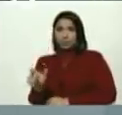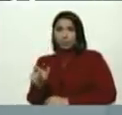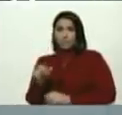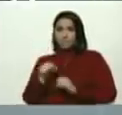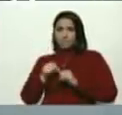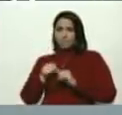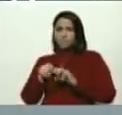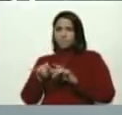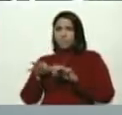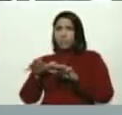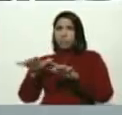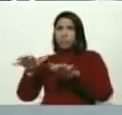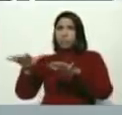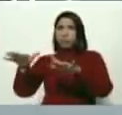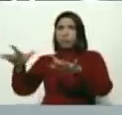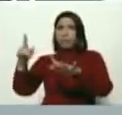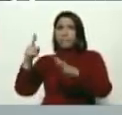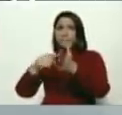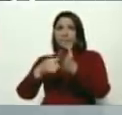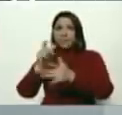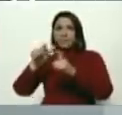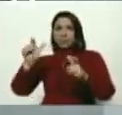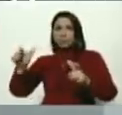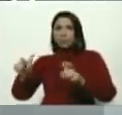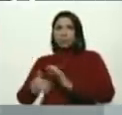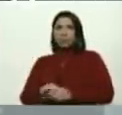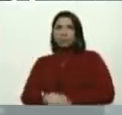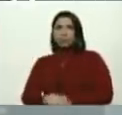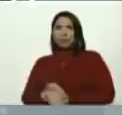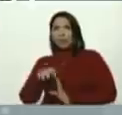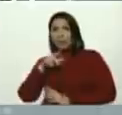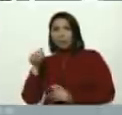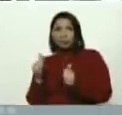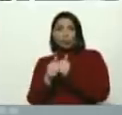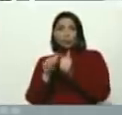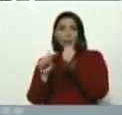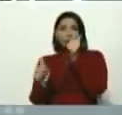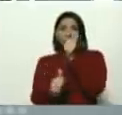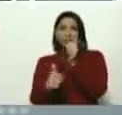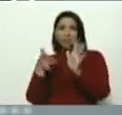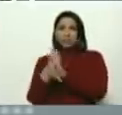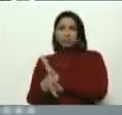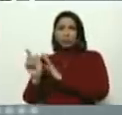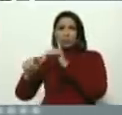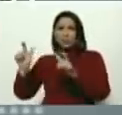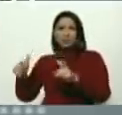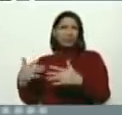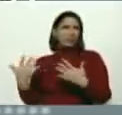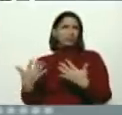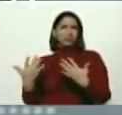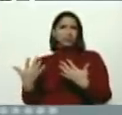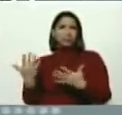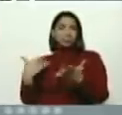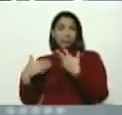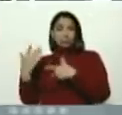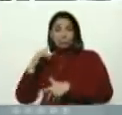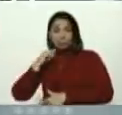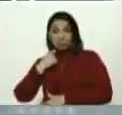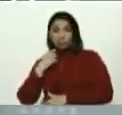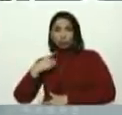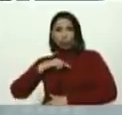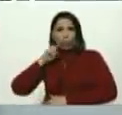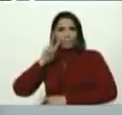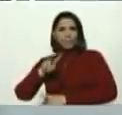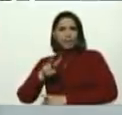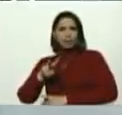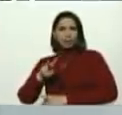contaminó creo que a 1000 personas, ¿no? Estábamos hablando con la vicepresidenta de ese caso en estos días. Así es. Cuando estábamos viendo